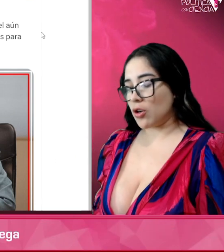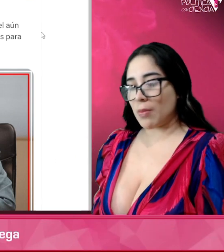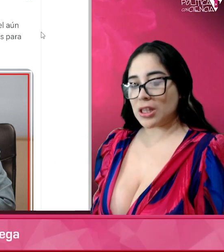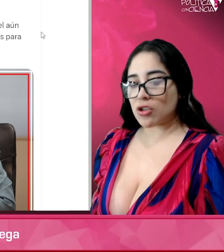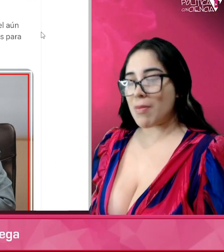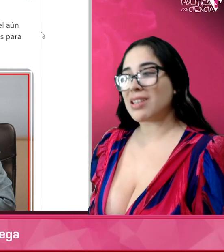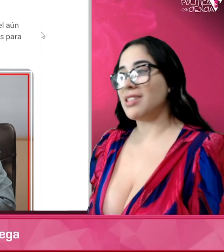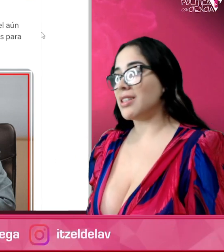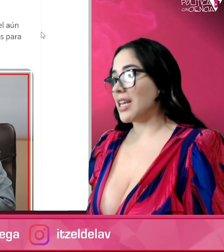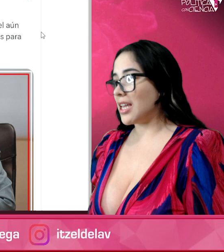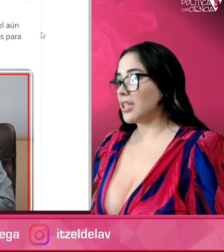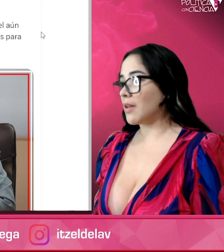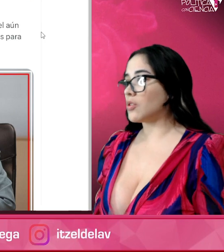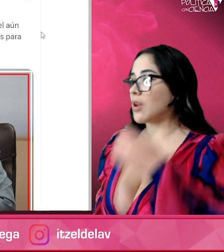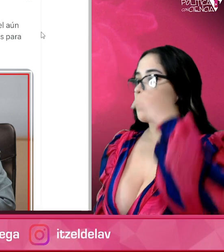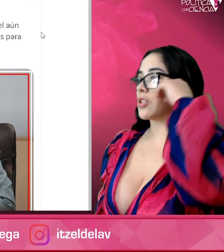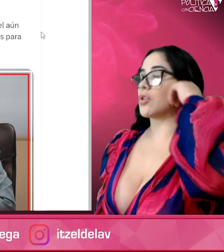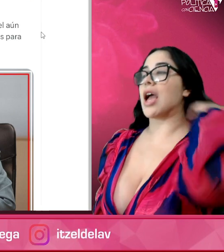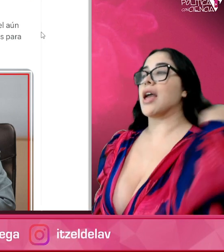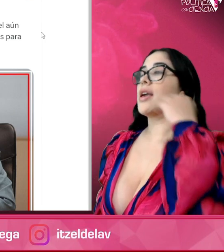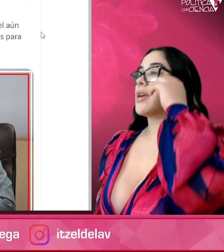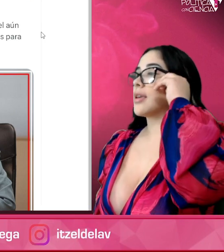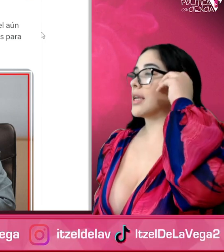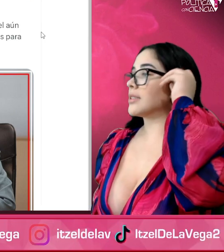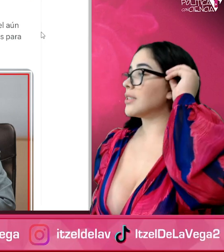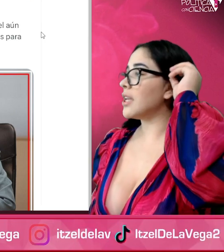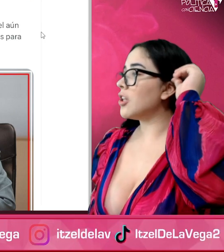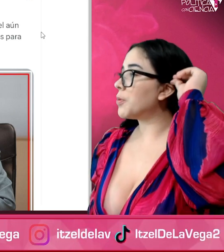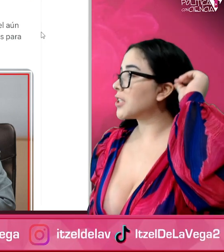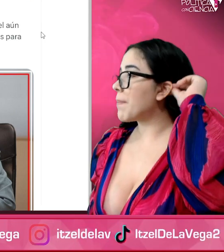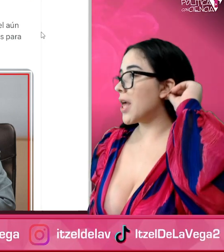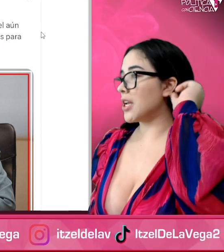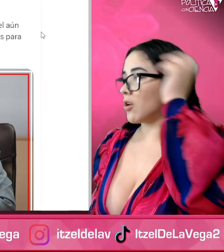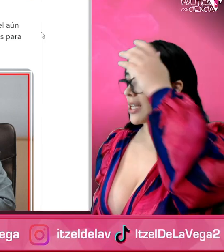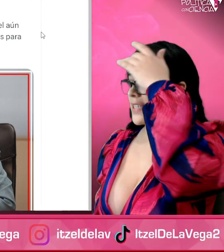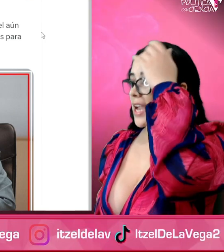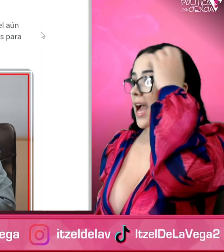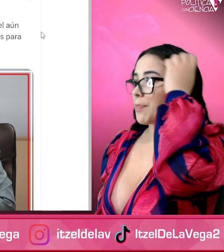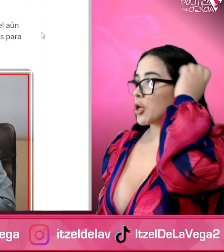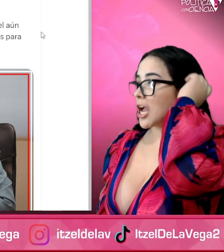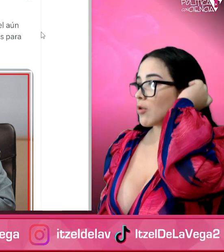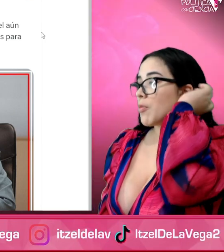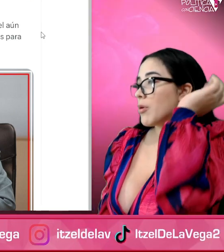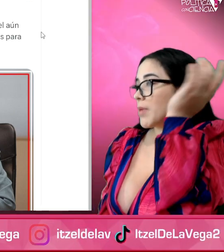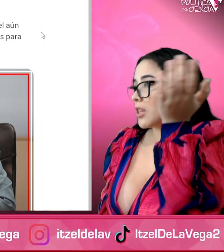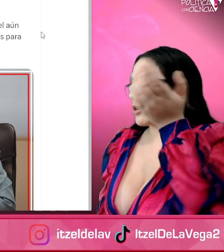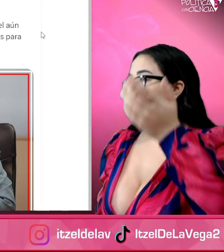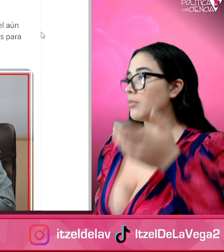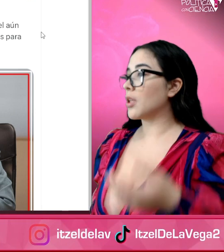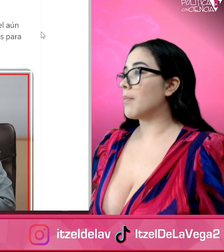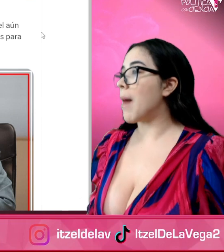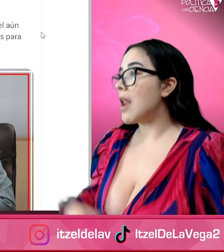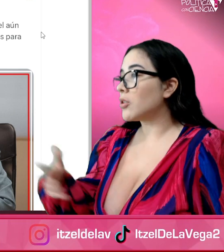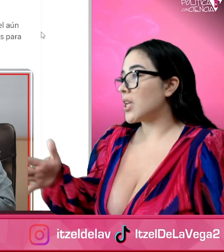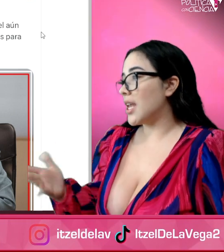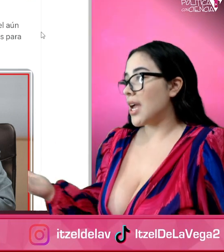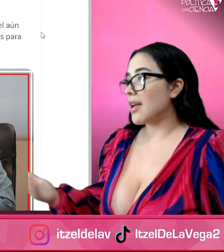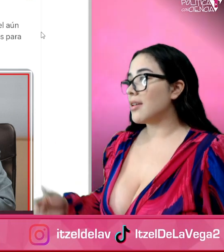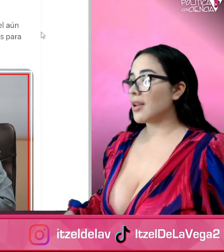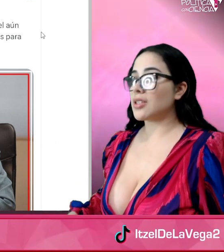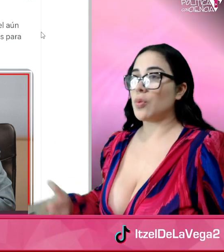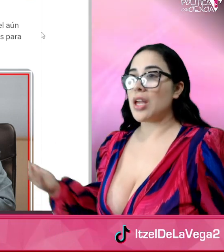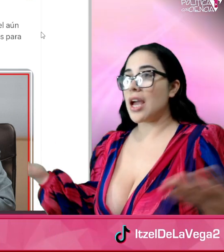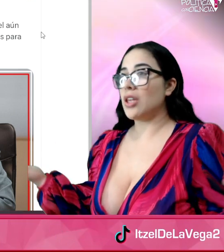dije anteriormente, es lo más inteligente que he visto una persona que está haciendo. Pues qué padre, ¿no? Que siga apoyando al movimiento. Malo